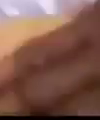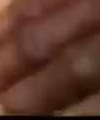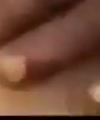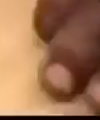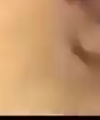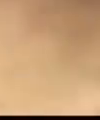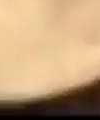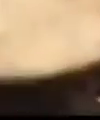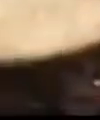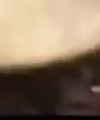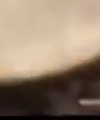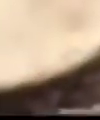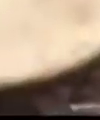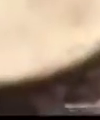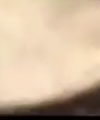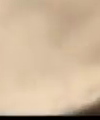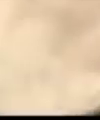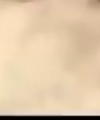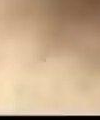Culepuya.